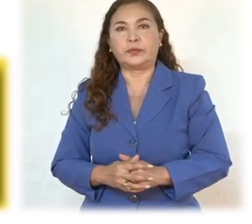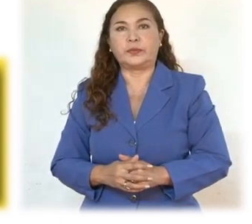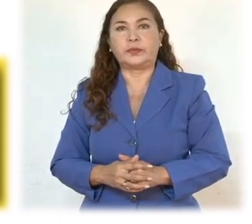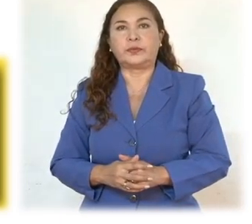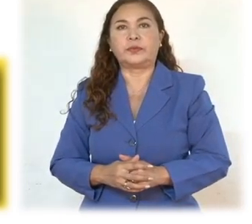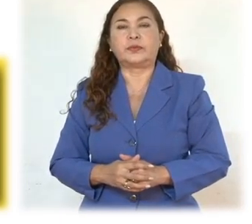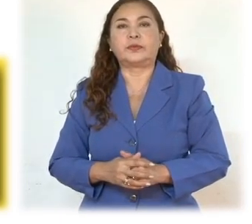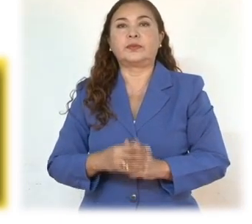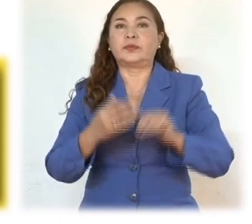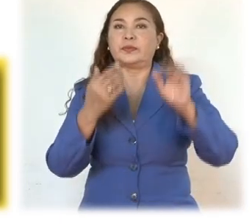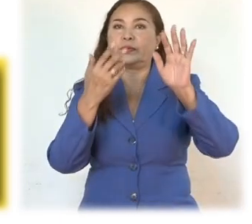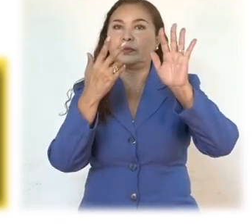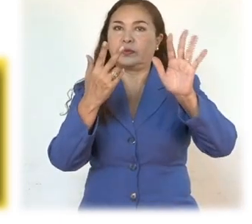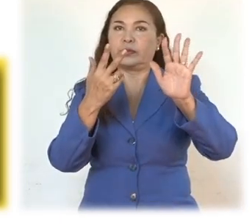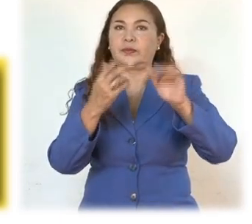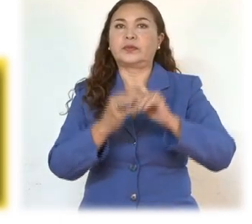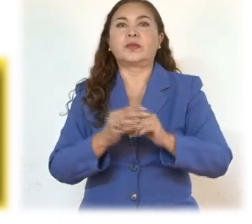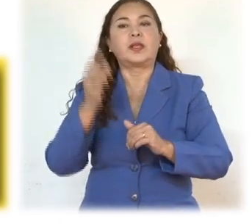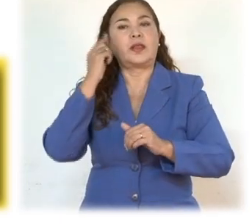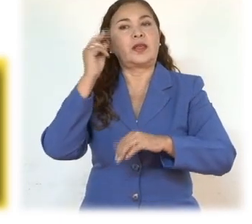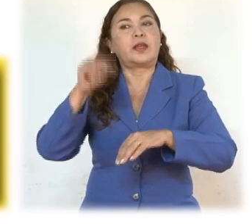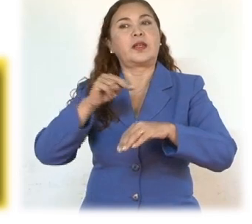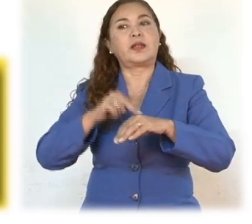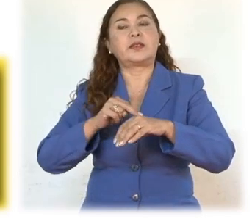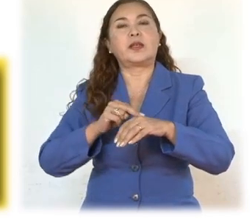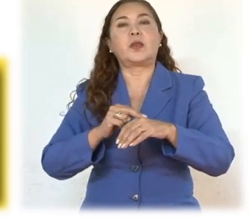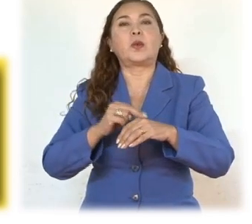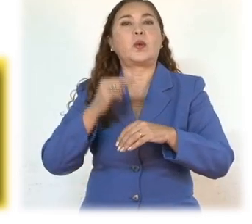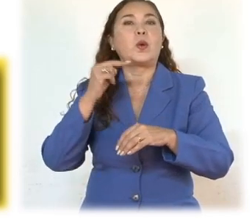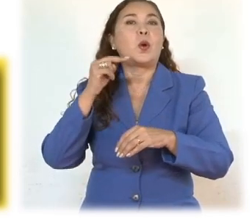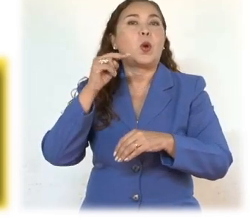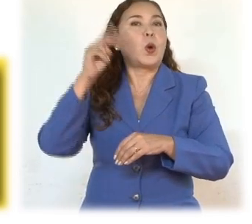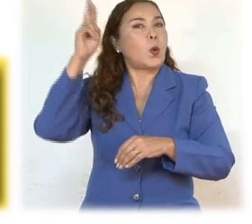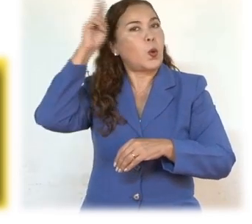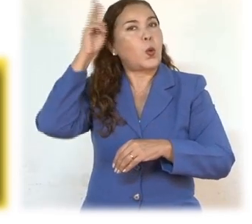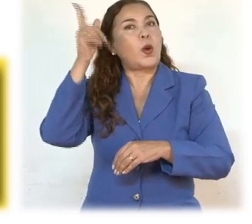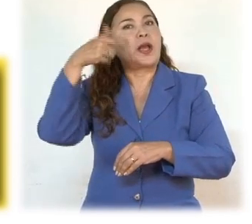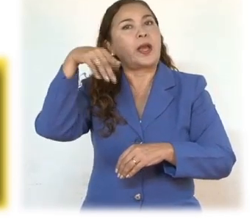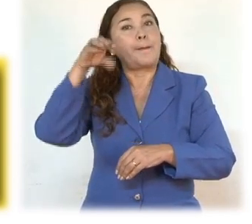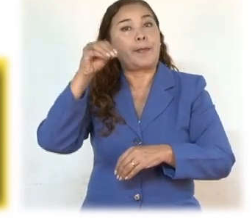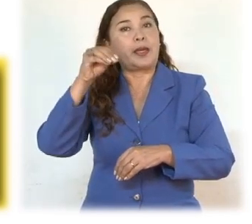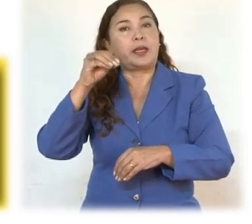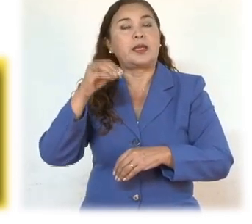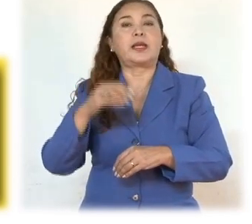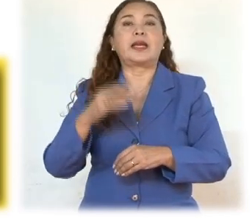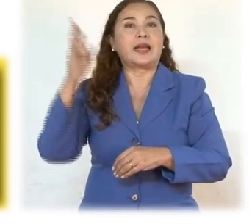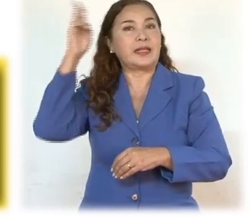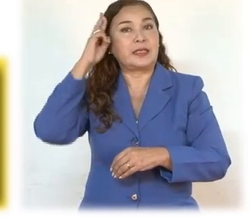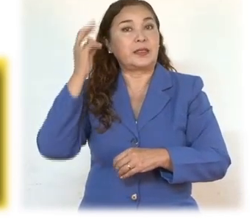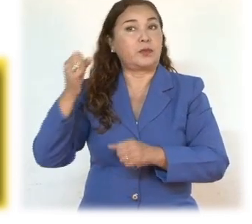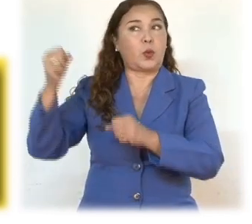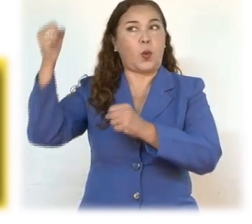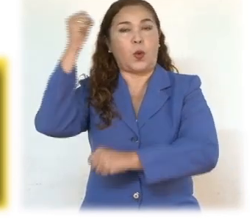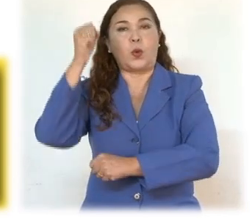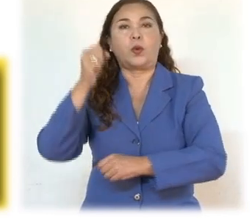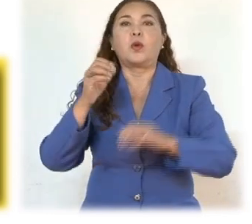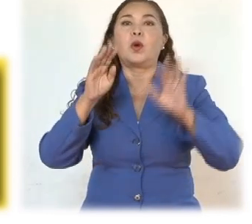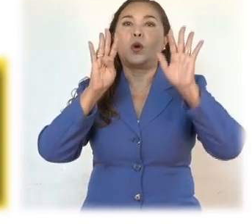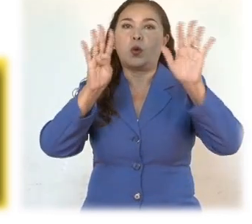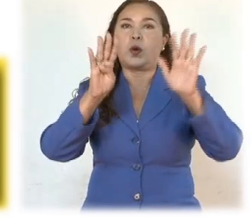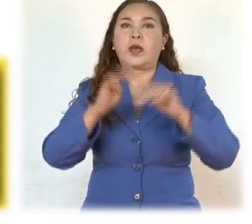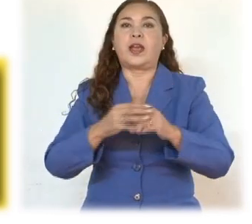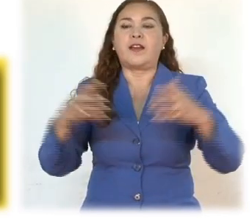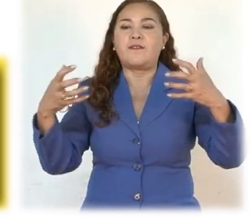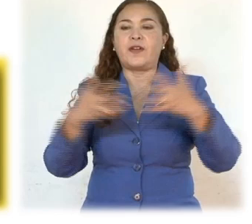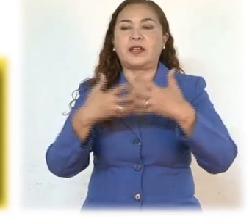1824 día 8 Día Nacional de huro siques heroicos día 9